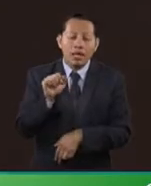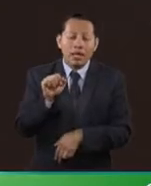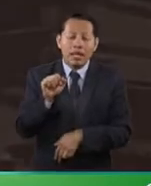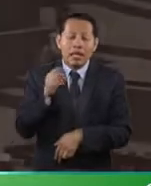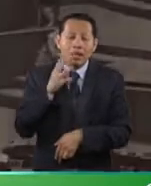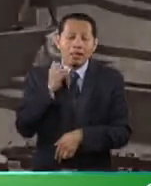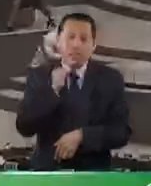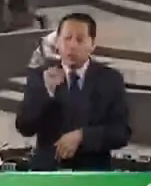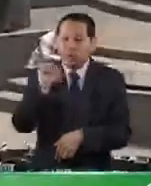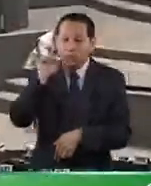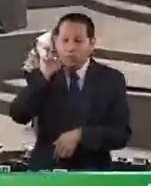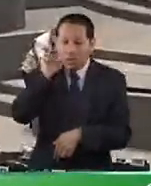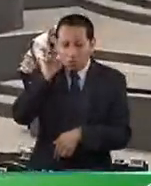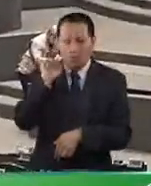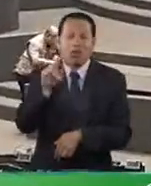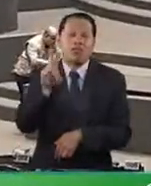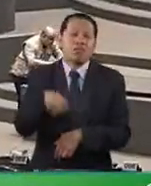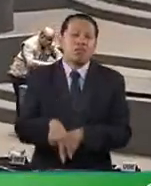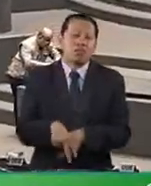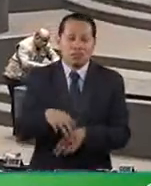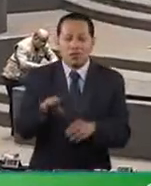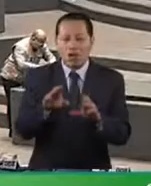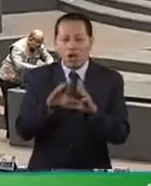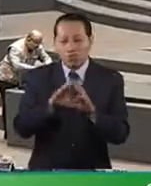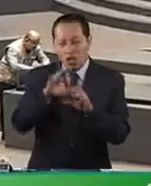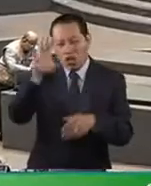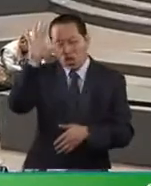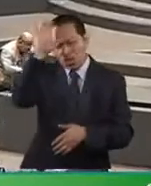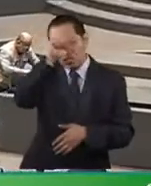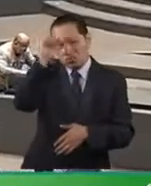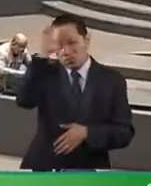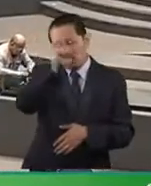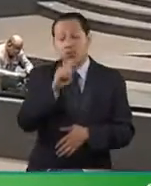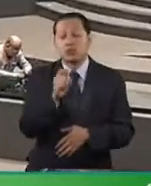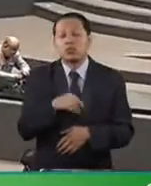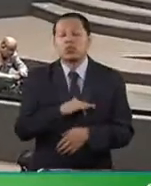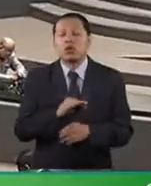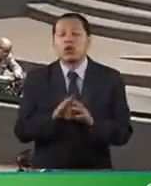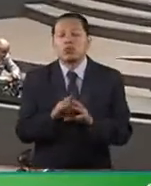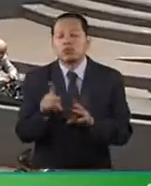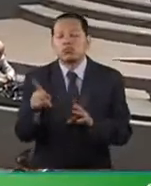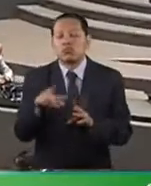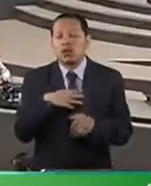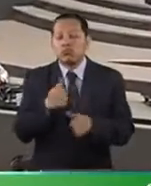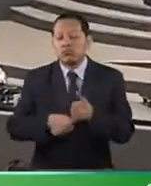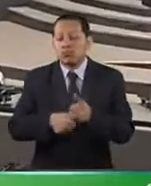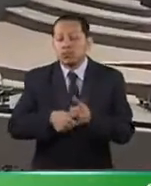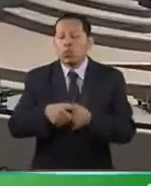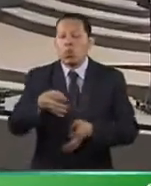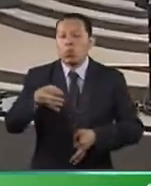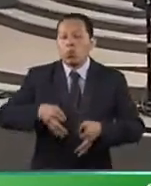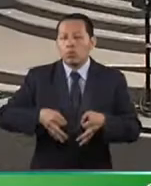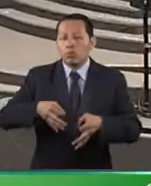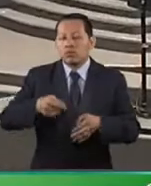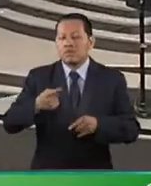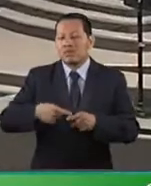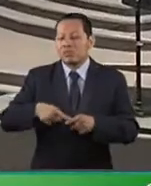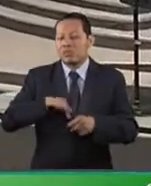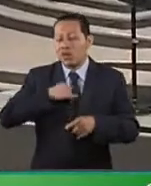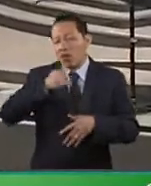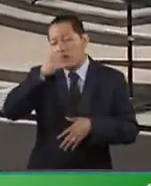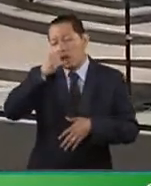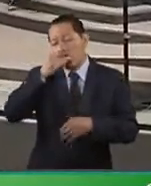senado fue un verdadero Circo el exponer ahí las carreras de jueces y magistrados a un